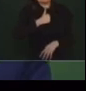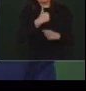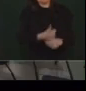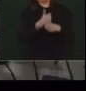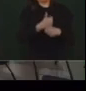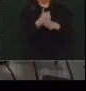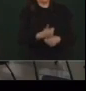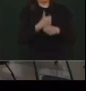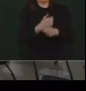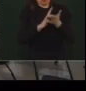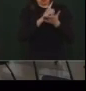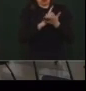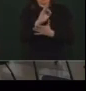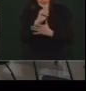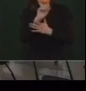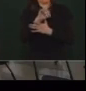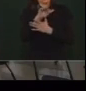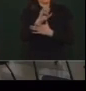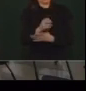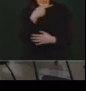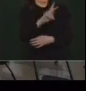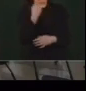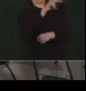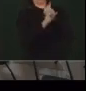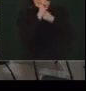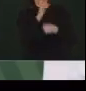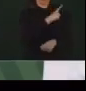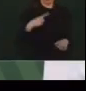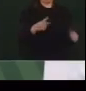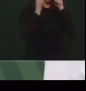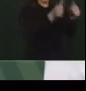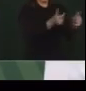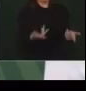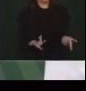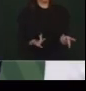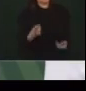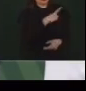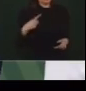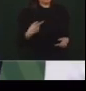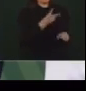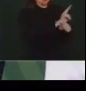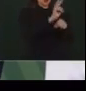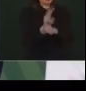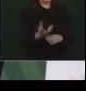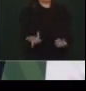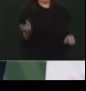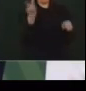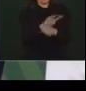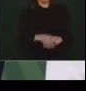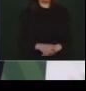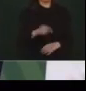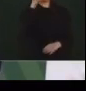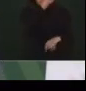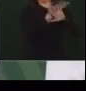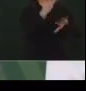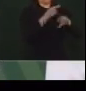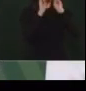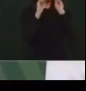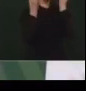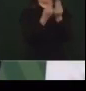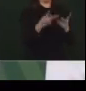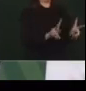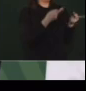combaten la distribución de fentanilo en Estados Unidos? Los carteles de Estados Unidos que se encargan de distribuir